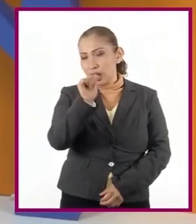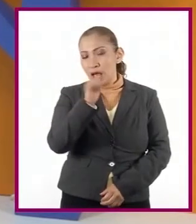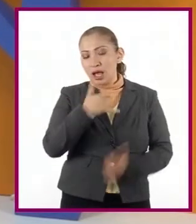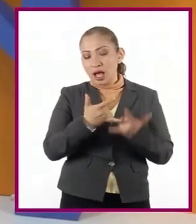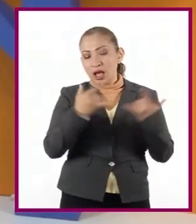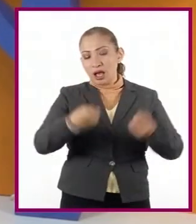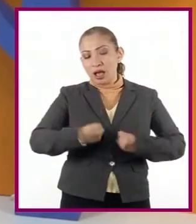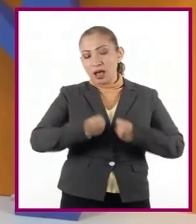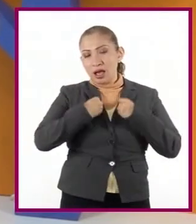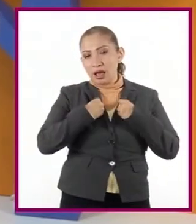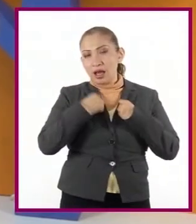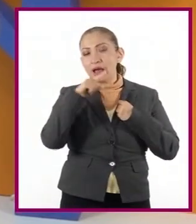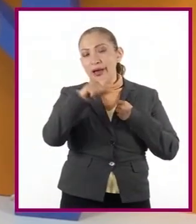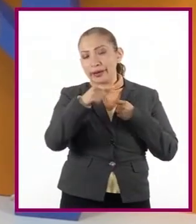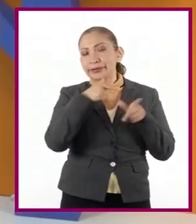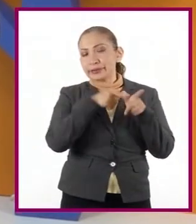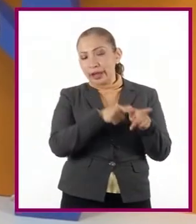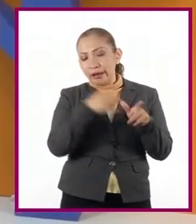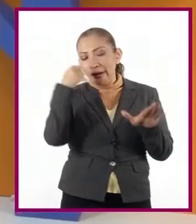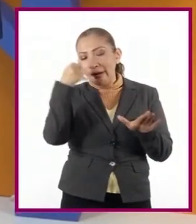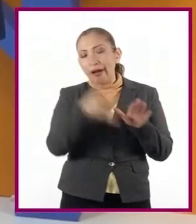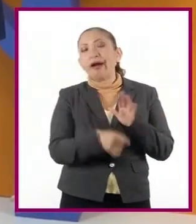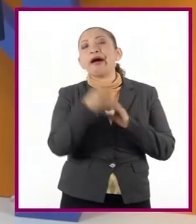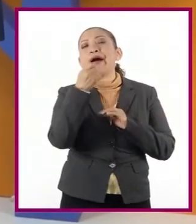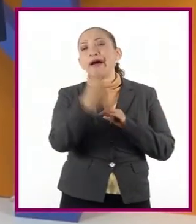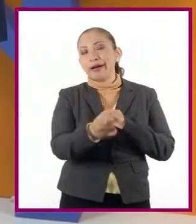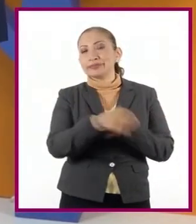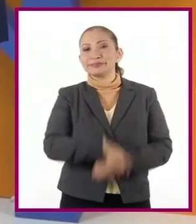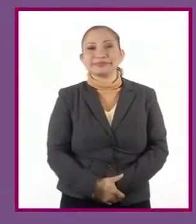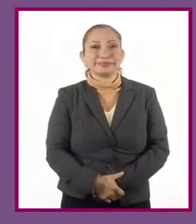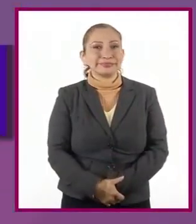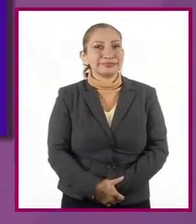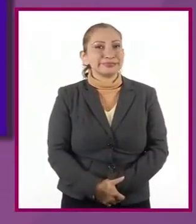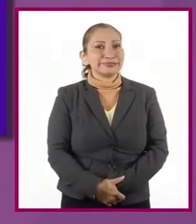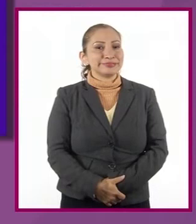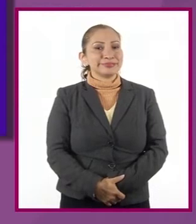biografía con la cual seguiremos ahondando en estas posibilidades.